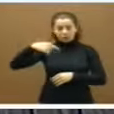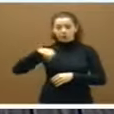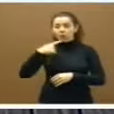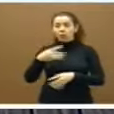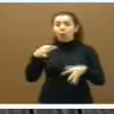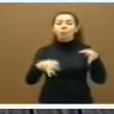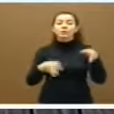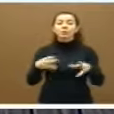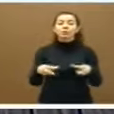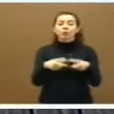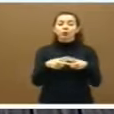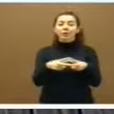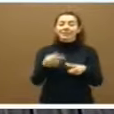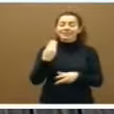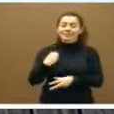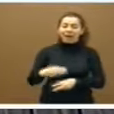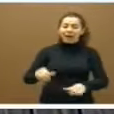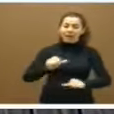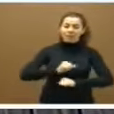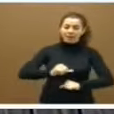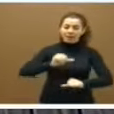DE